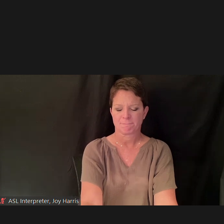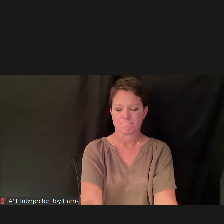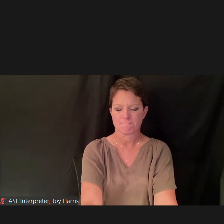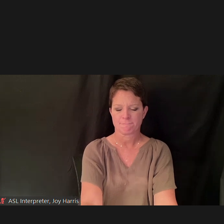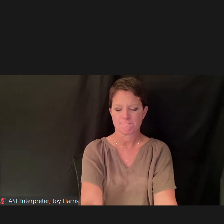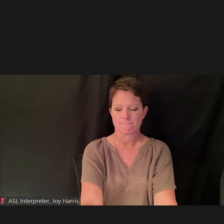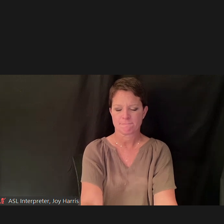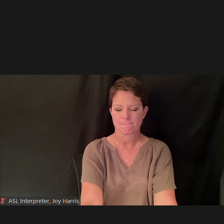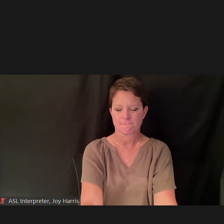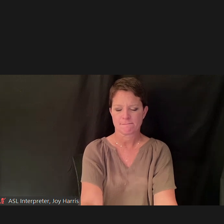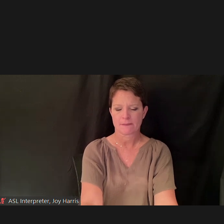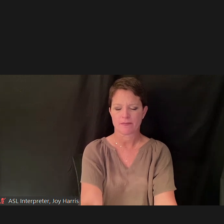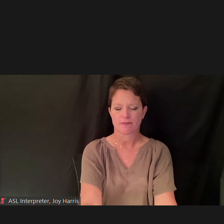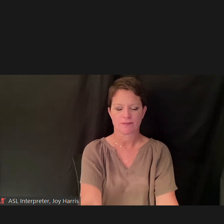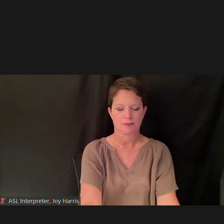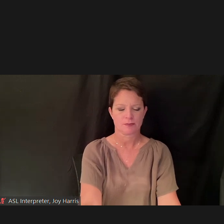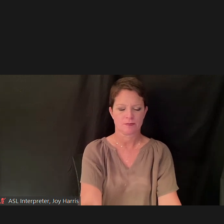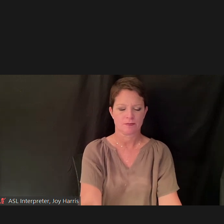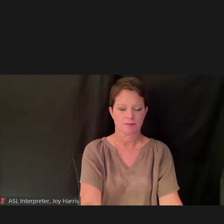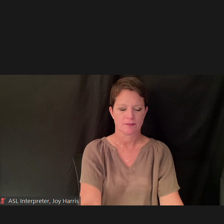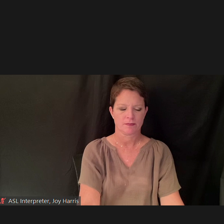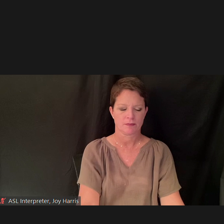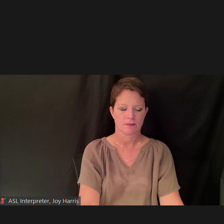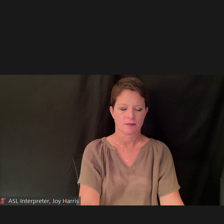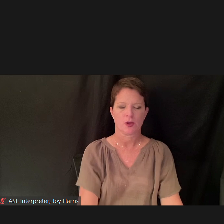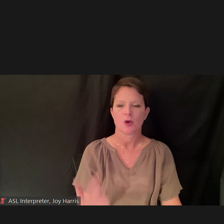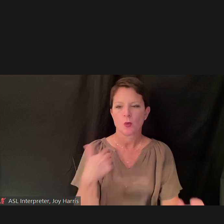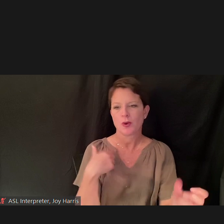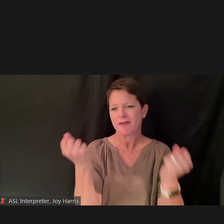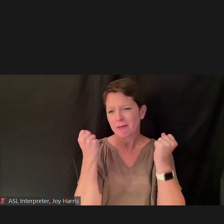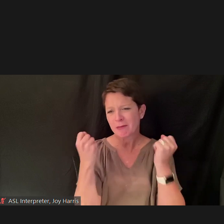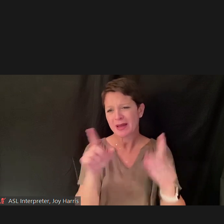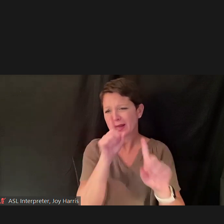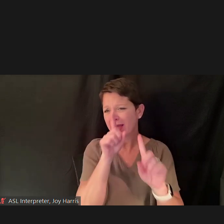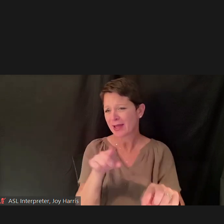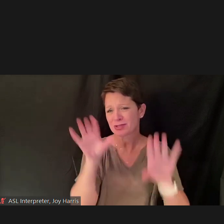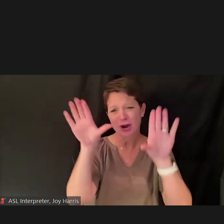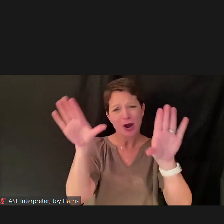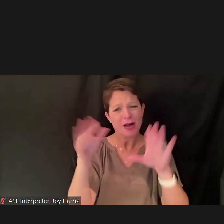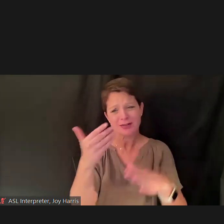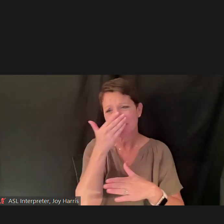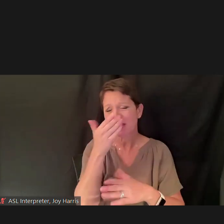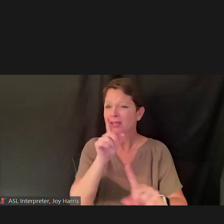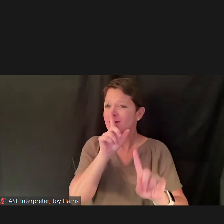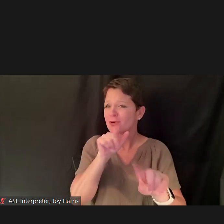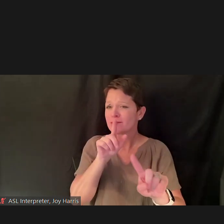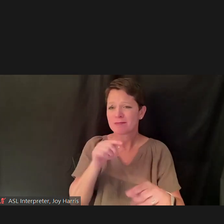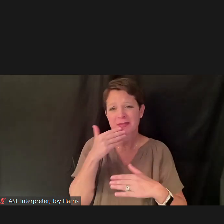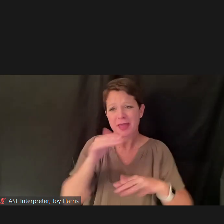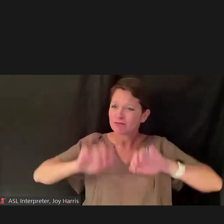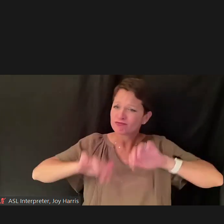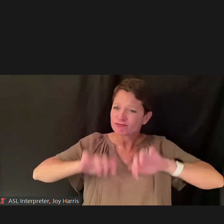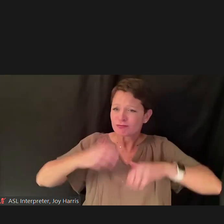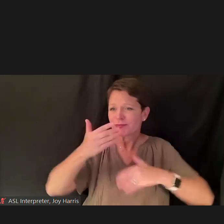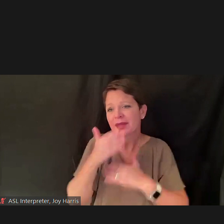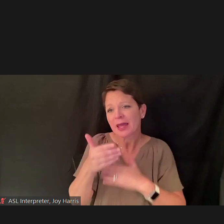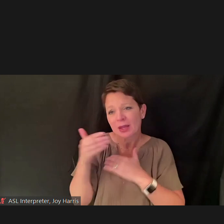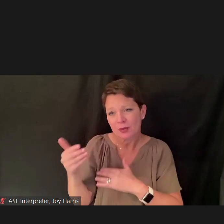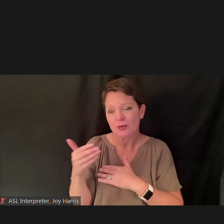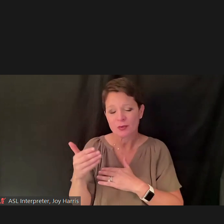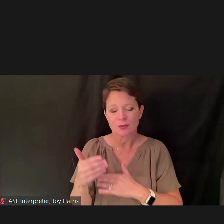We have a lot of great answers to Tenemos come through. Thank you all for respuestas participating. A lot of magníficas. Gracias